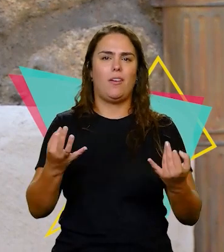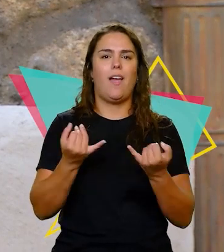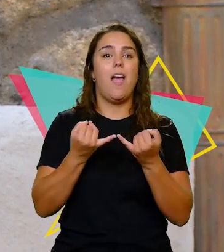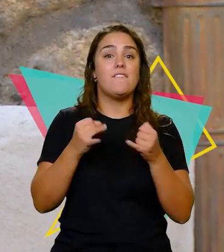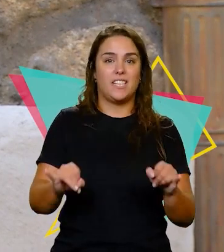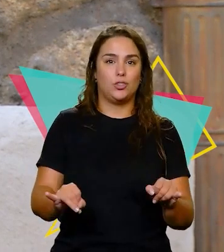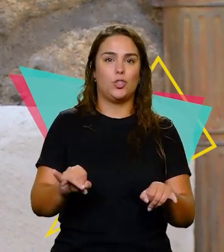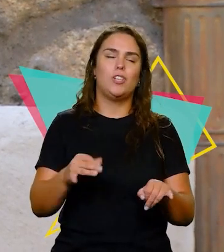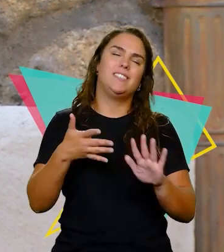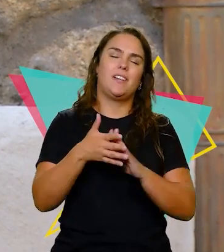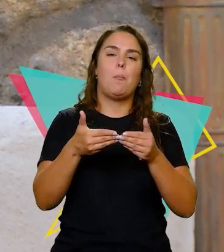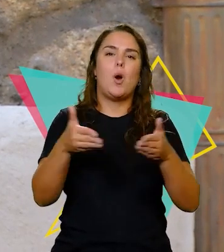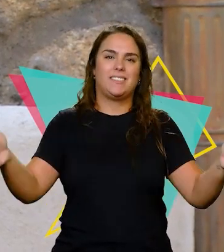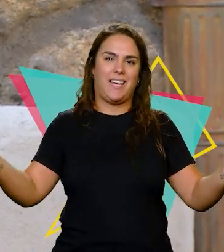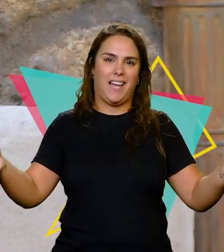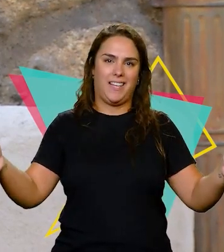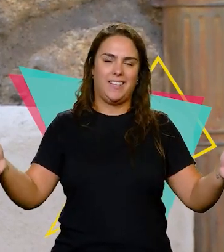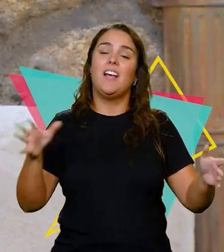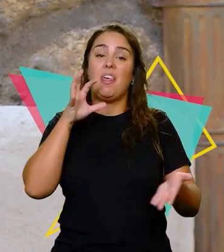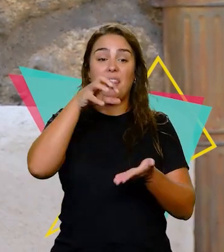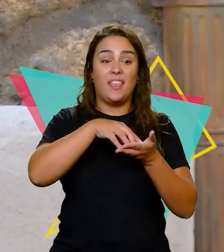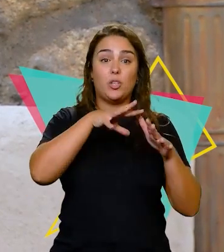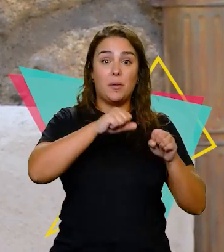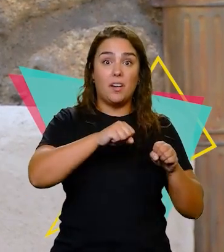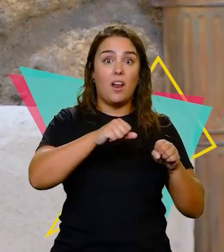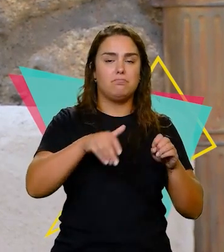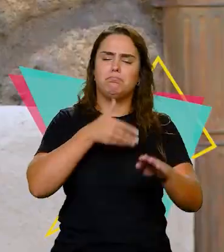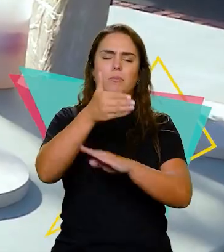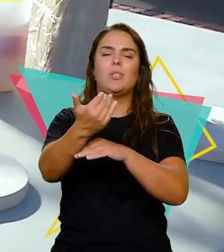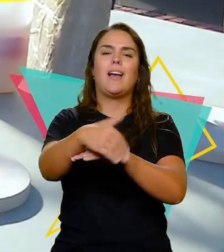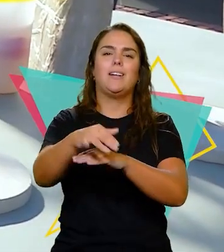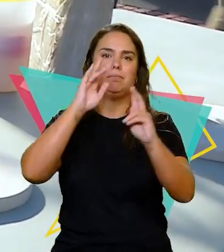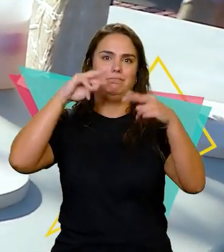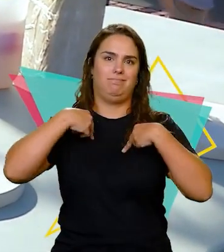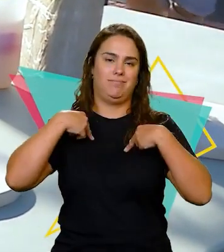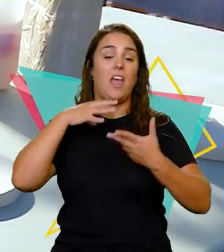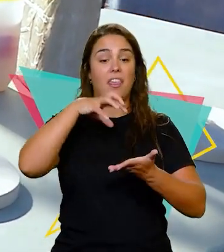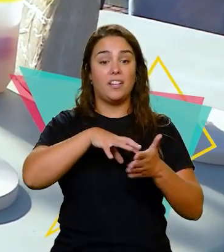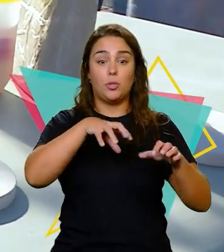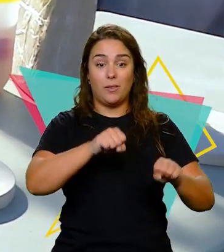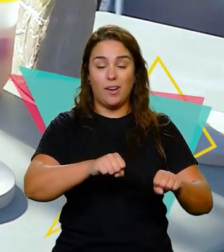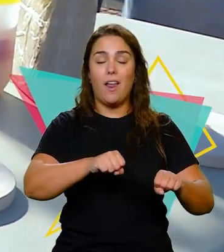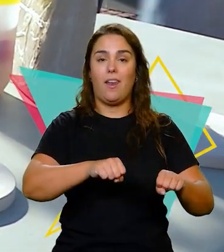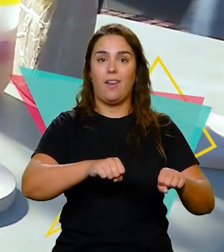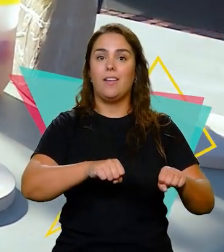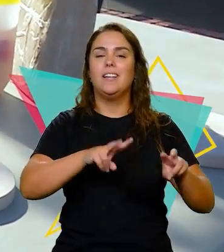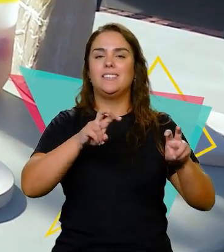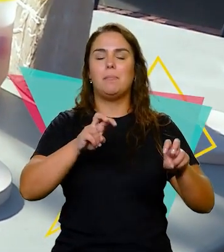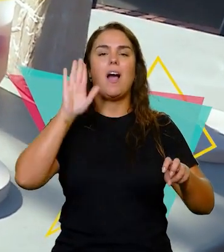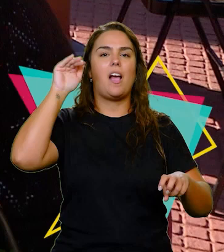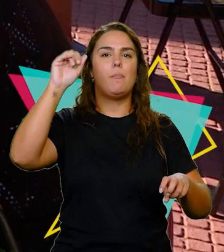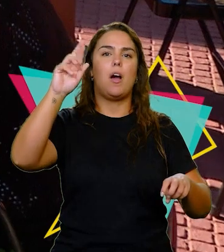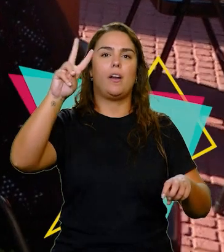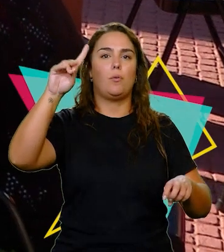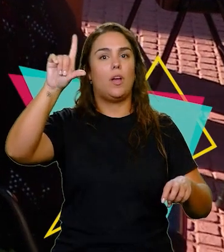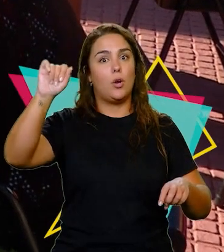un evento como de puertas abiertas. La idea era sacar el centro ocupacional a la calle. Nuestro centro ocupacional abarca, aparte del campo